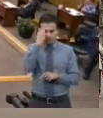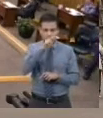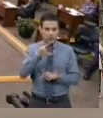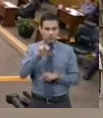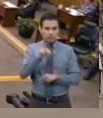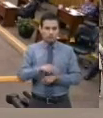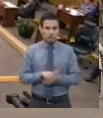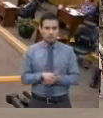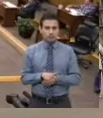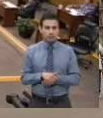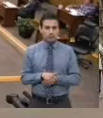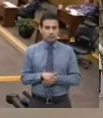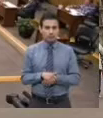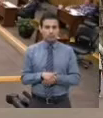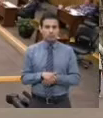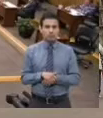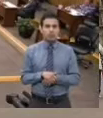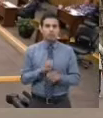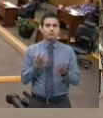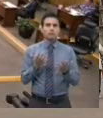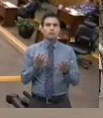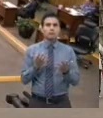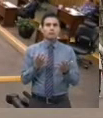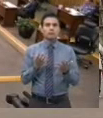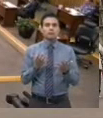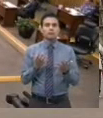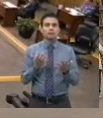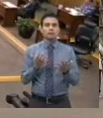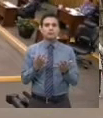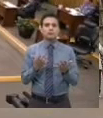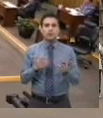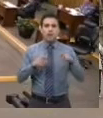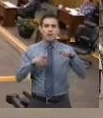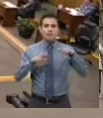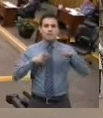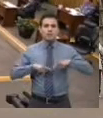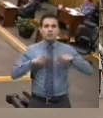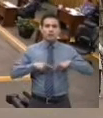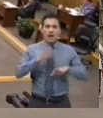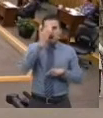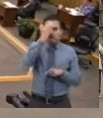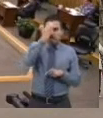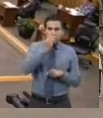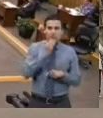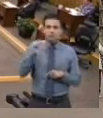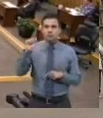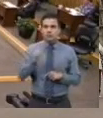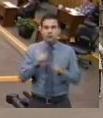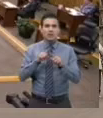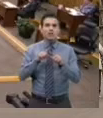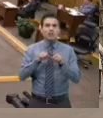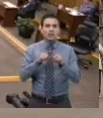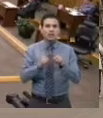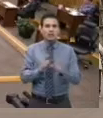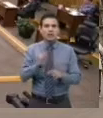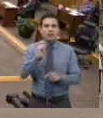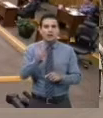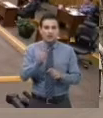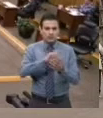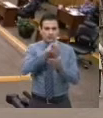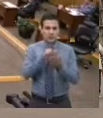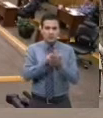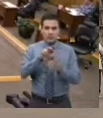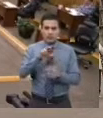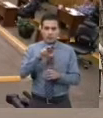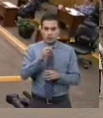legal sobre qué es o a quién se debe considerar como influencer. Ahora bien, vamos por